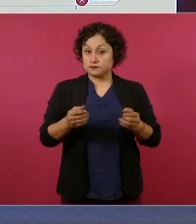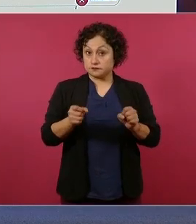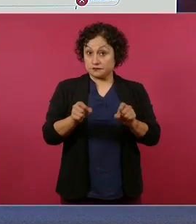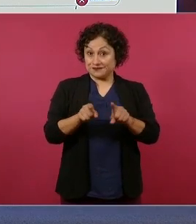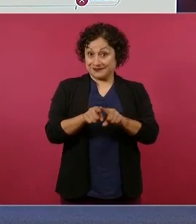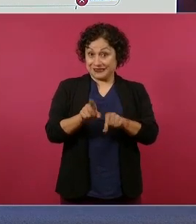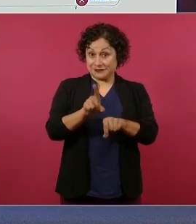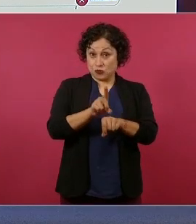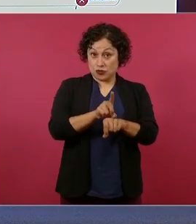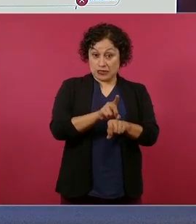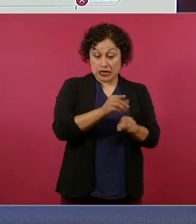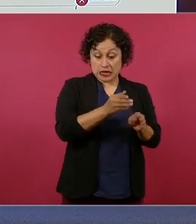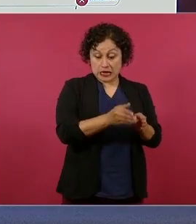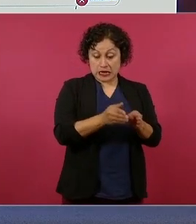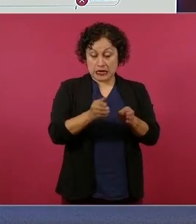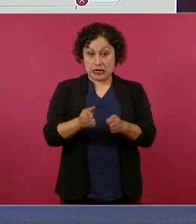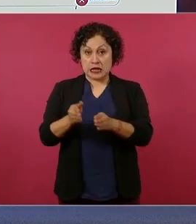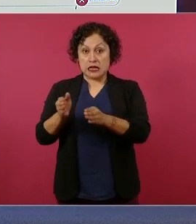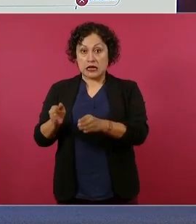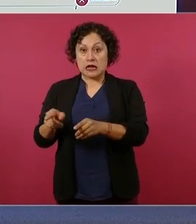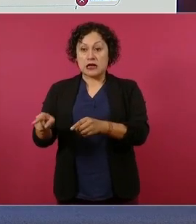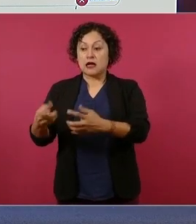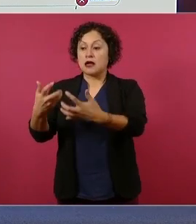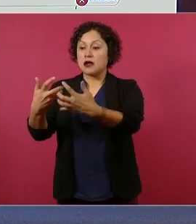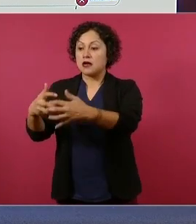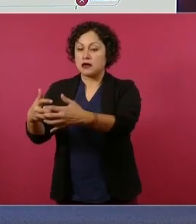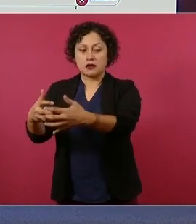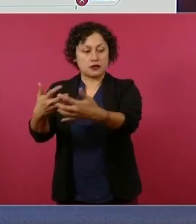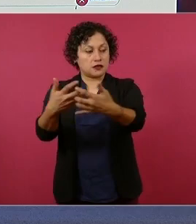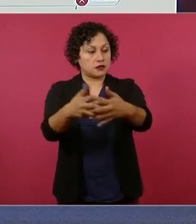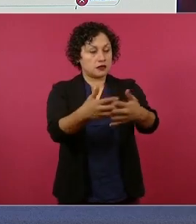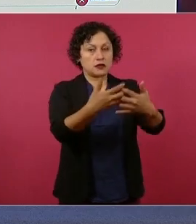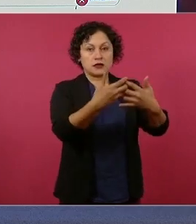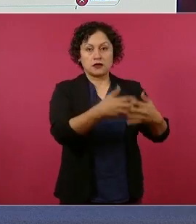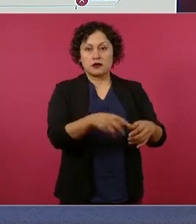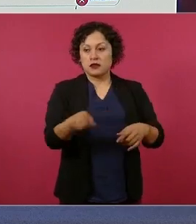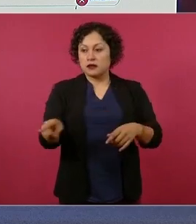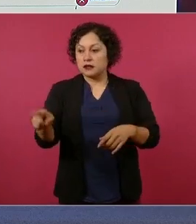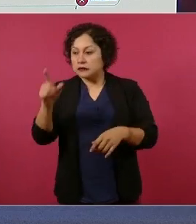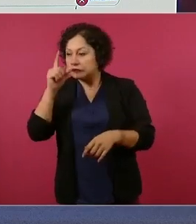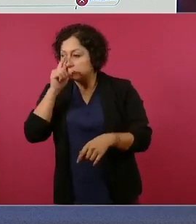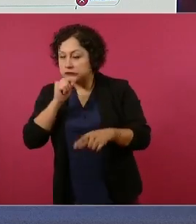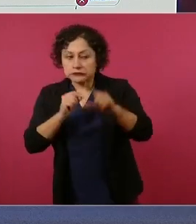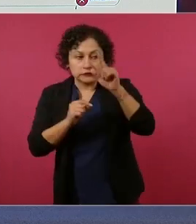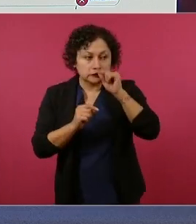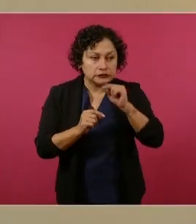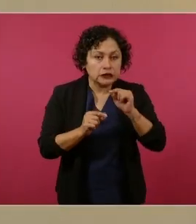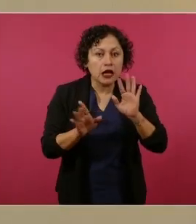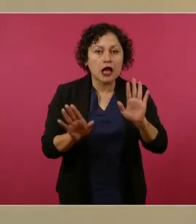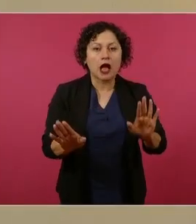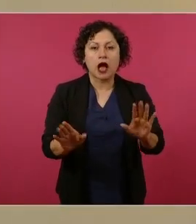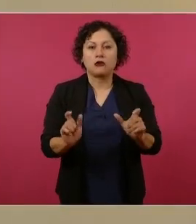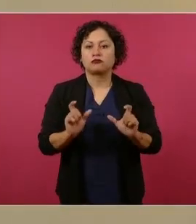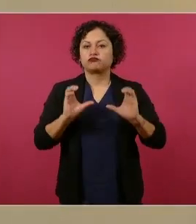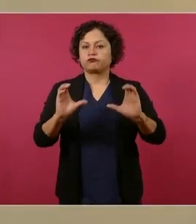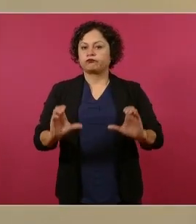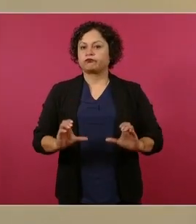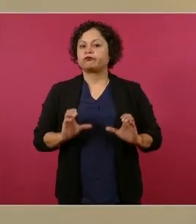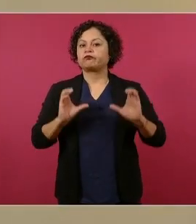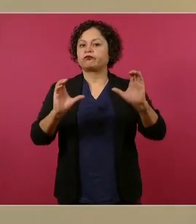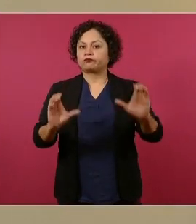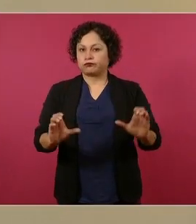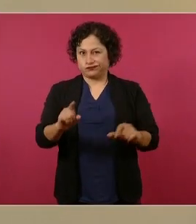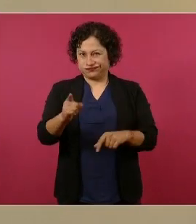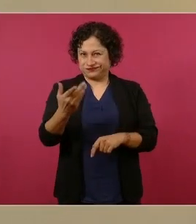se presentaron algunas fallas en centrales generadoras justo en los momentos de mayor demanda. La dificultad de mantener el